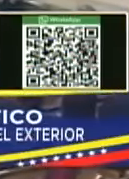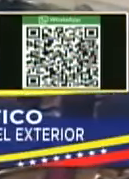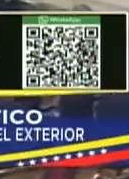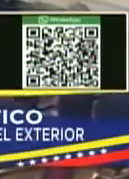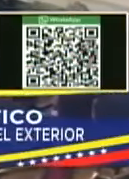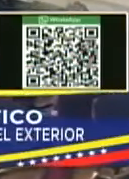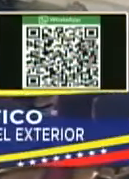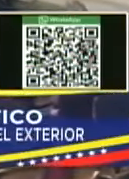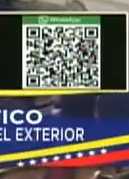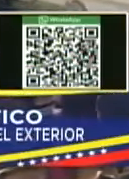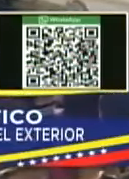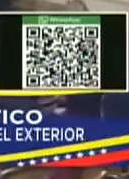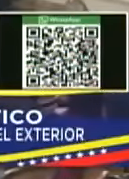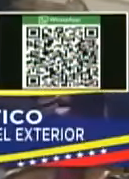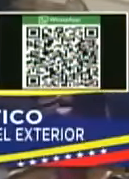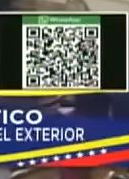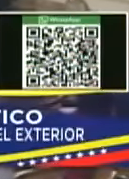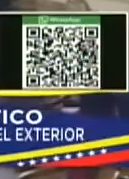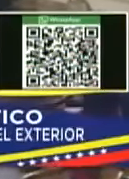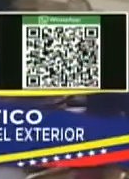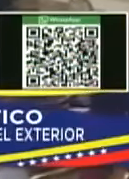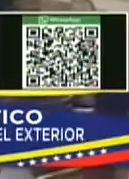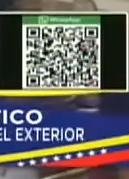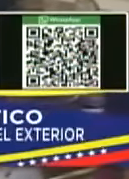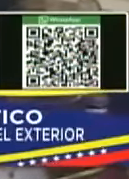Y desde Roma el Papa